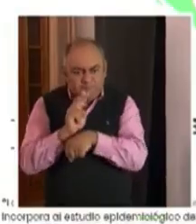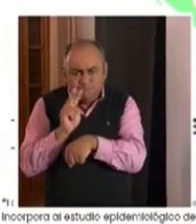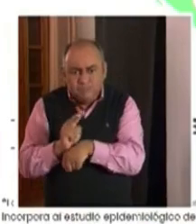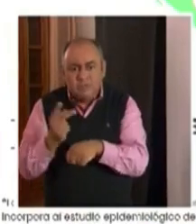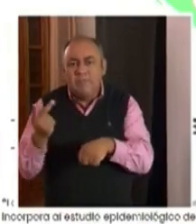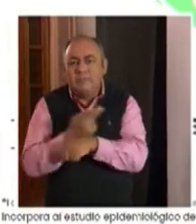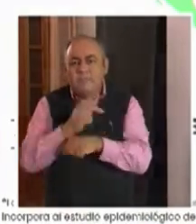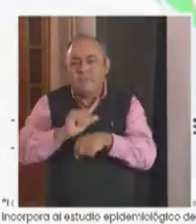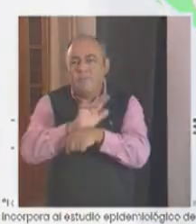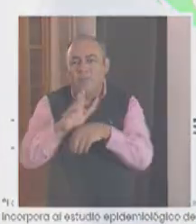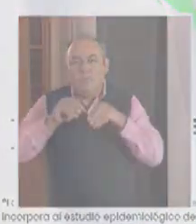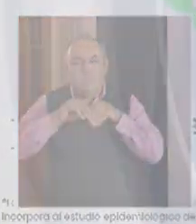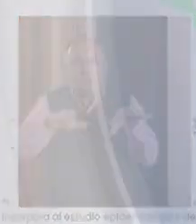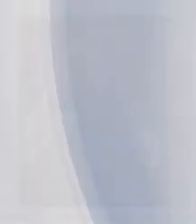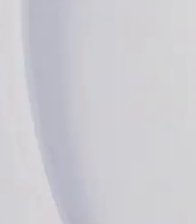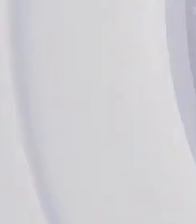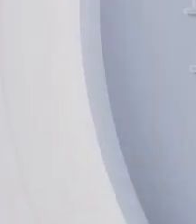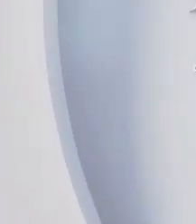infierno